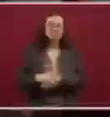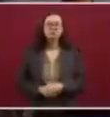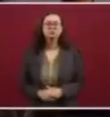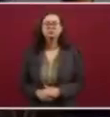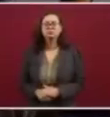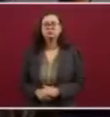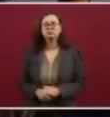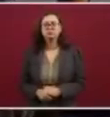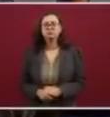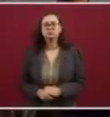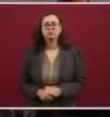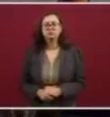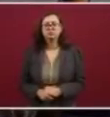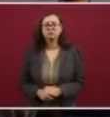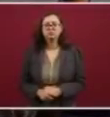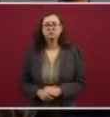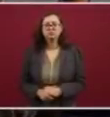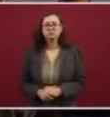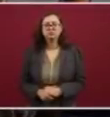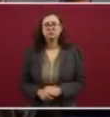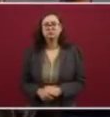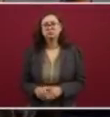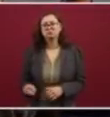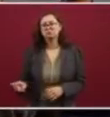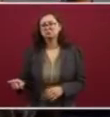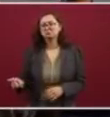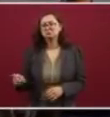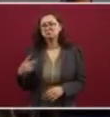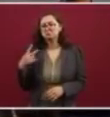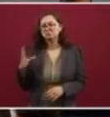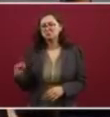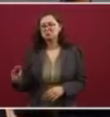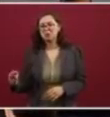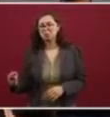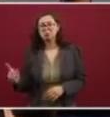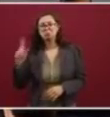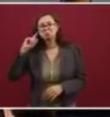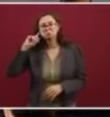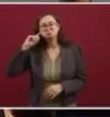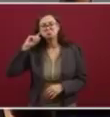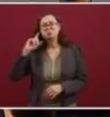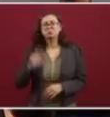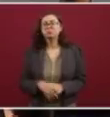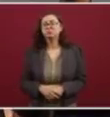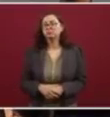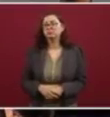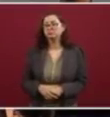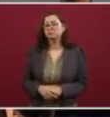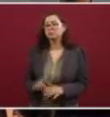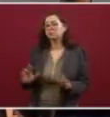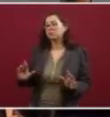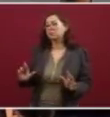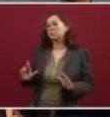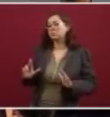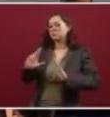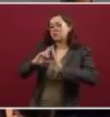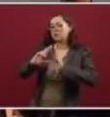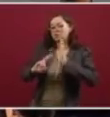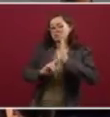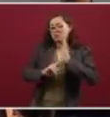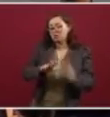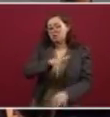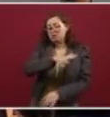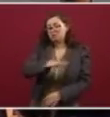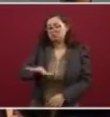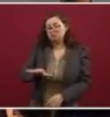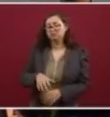jugosos pasaban por las manos de los expresidentes. Pues esa es una regla general. O sea,